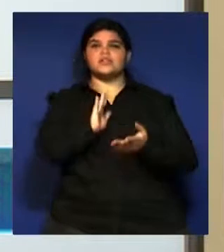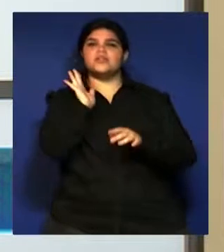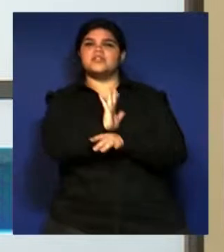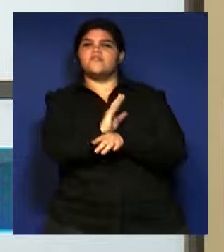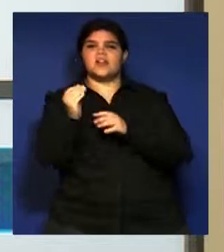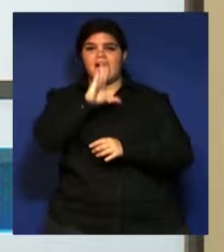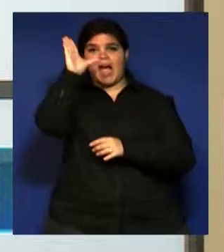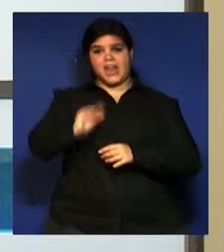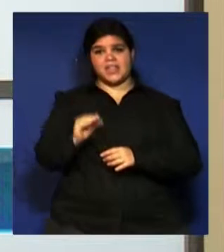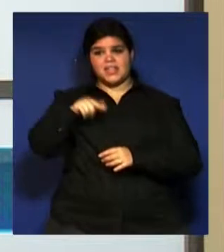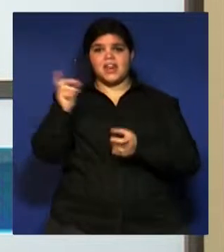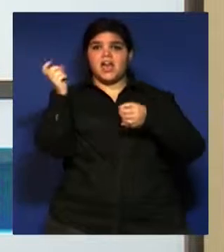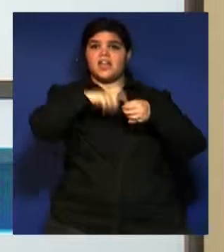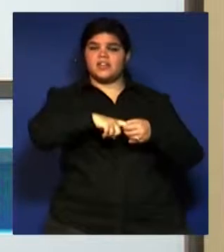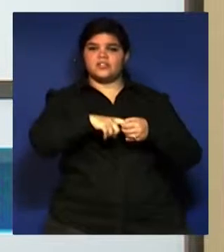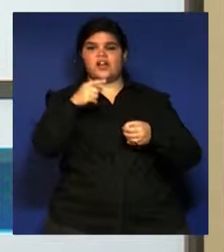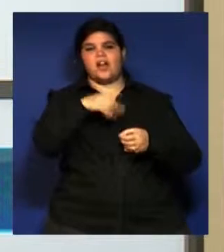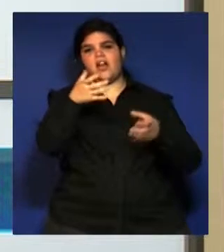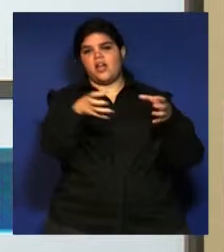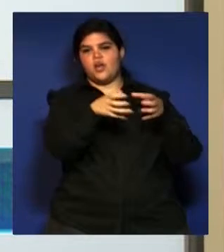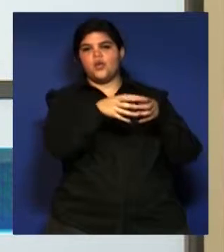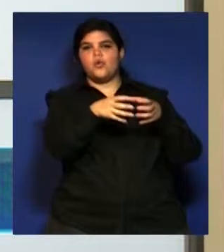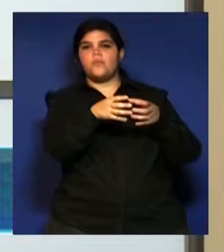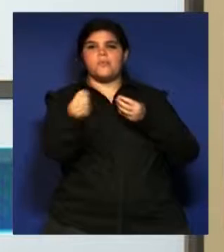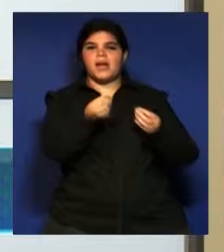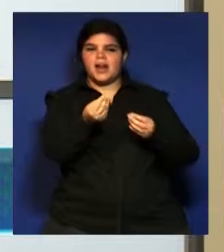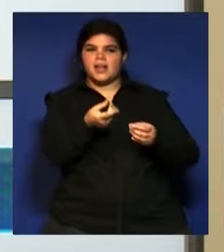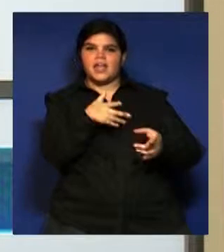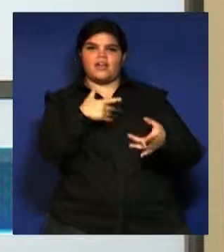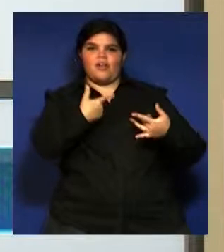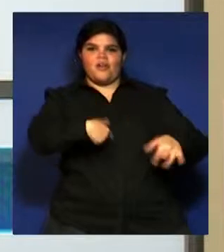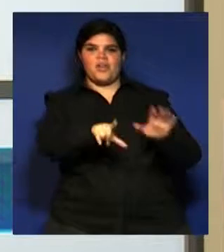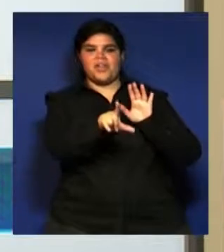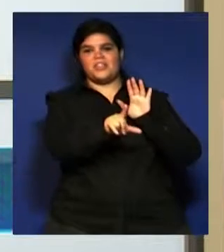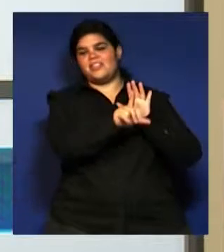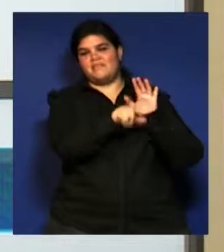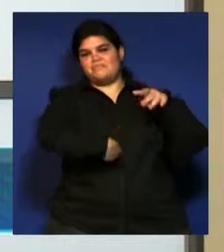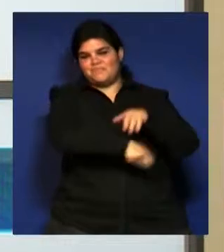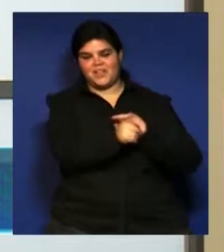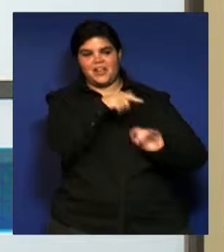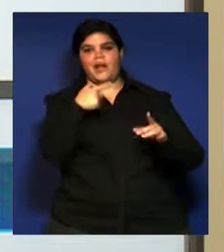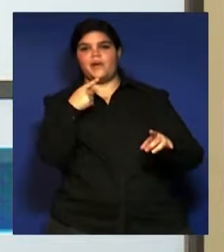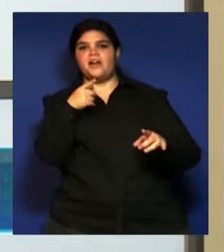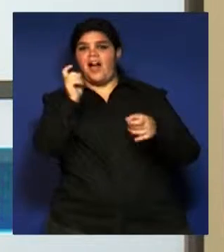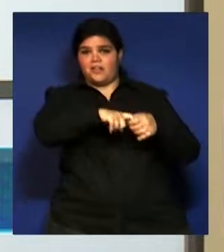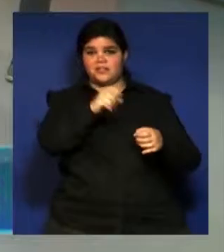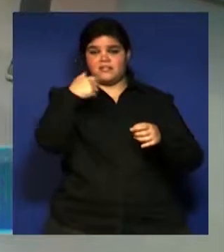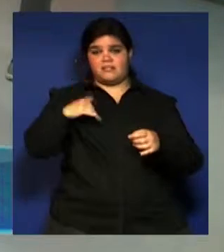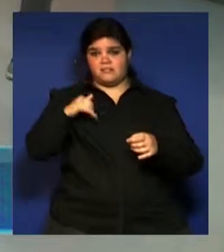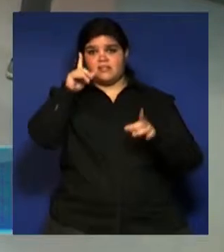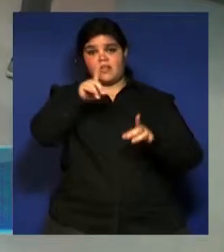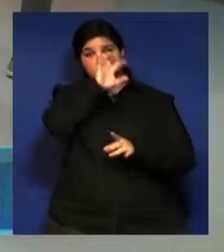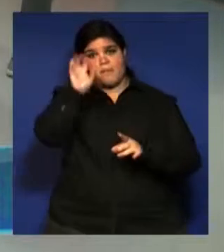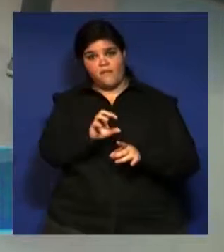adhirió a la Convención Interamericana contra la Corrupción, y esto implica para los estados parte, como es la Argentina y sus provincias,